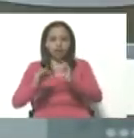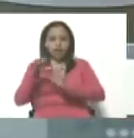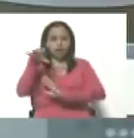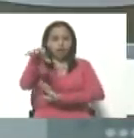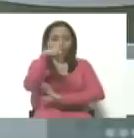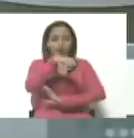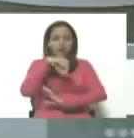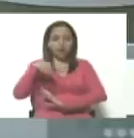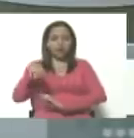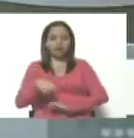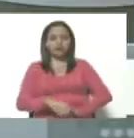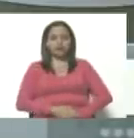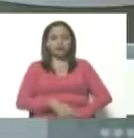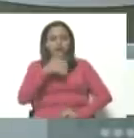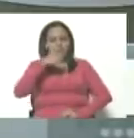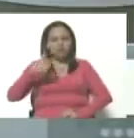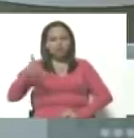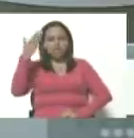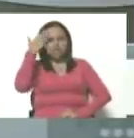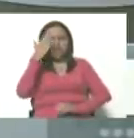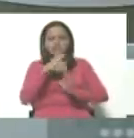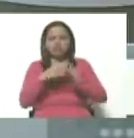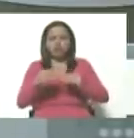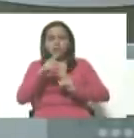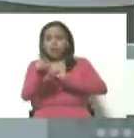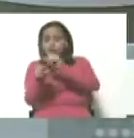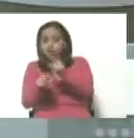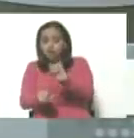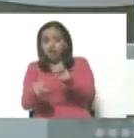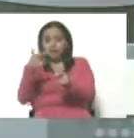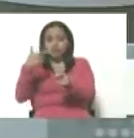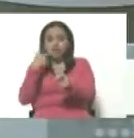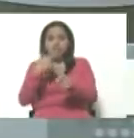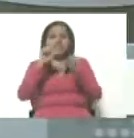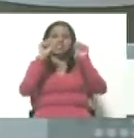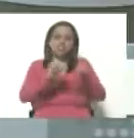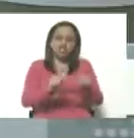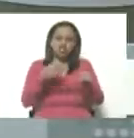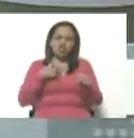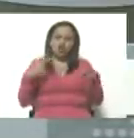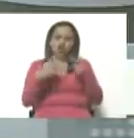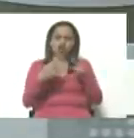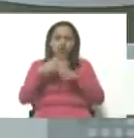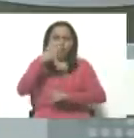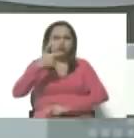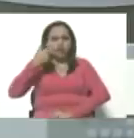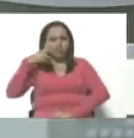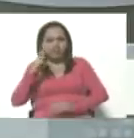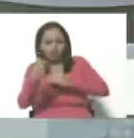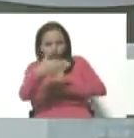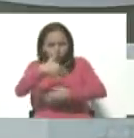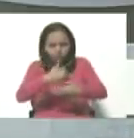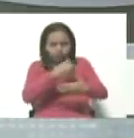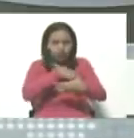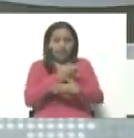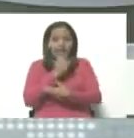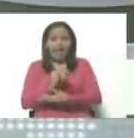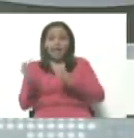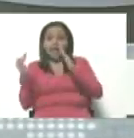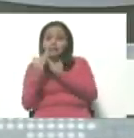estados. La gente lo sabe todo y cuando le preguntamos la gente dice, sí, conozco trochero. Y el trochero está en la casa